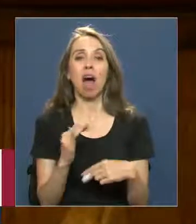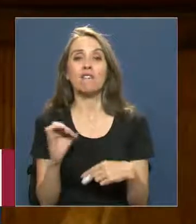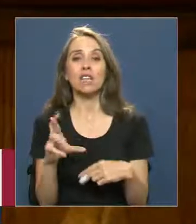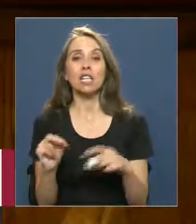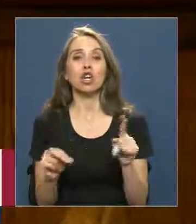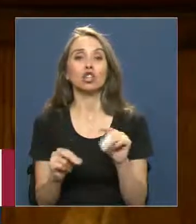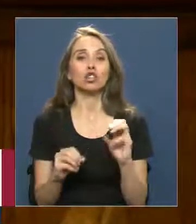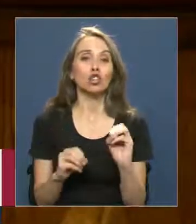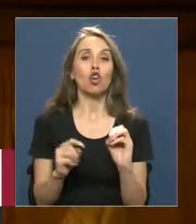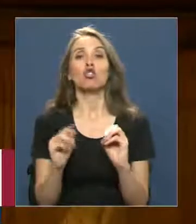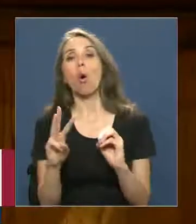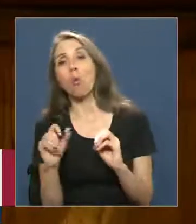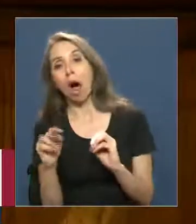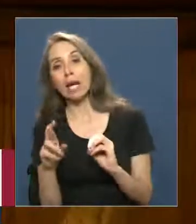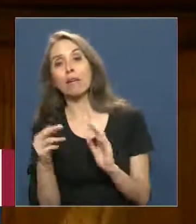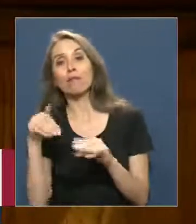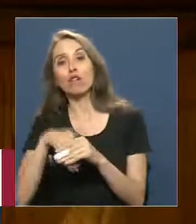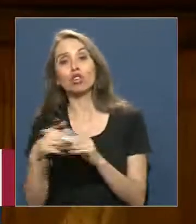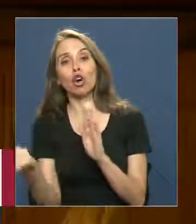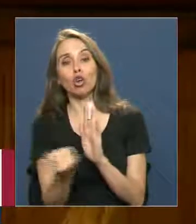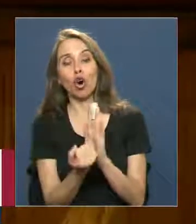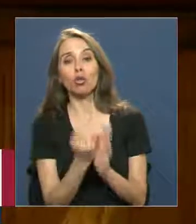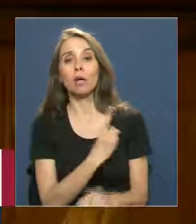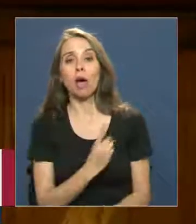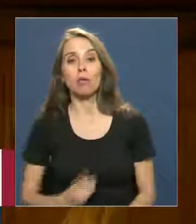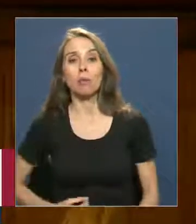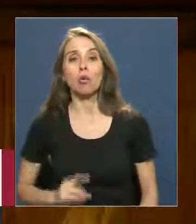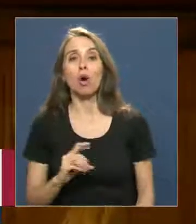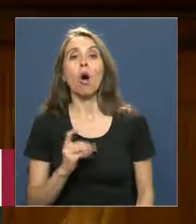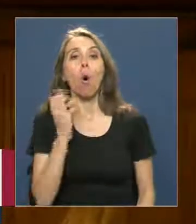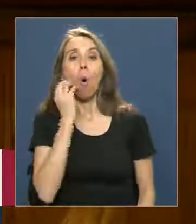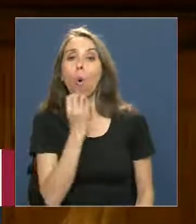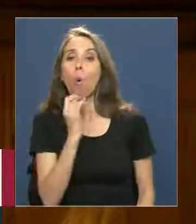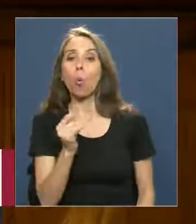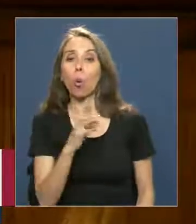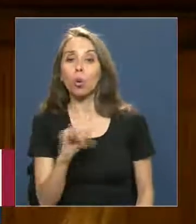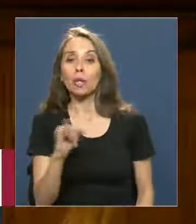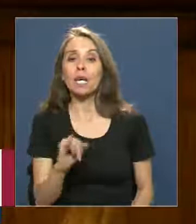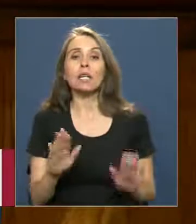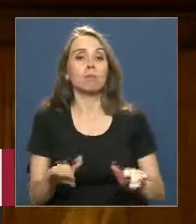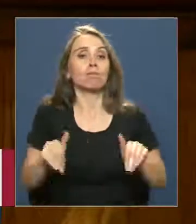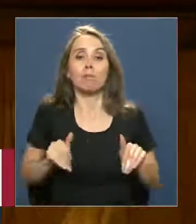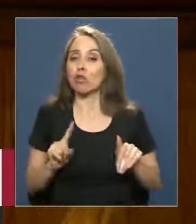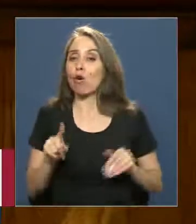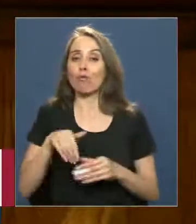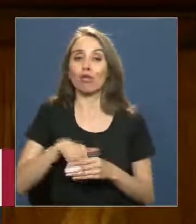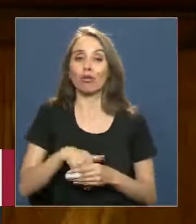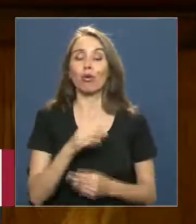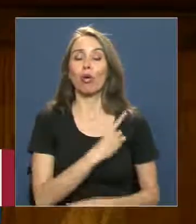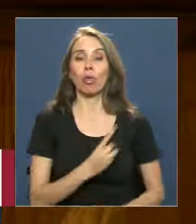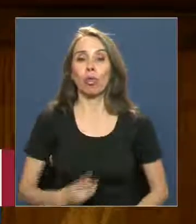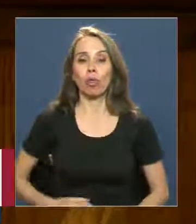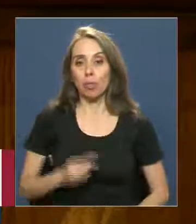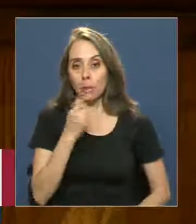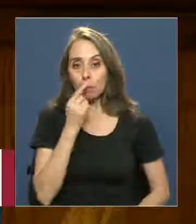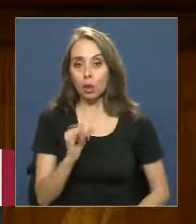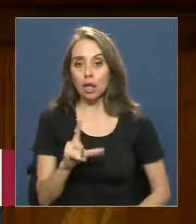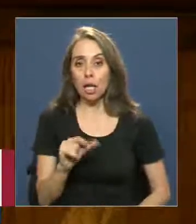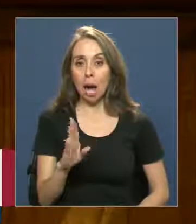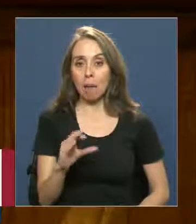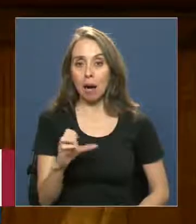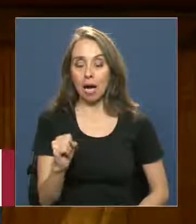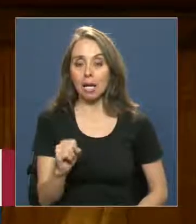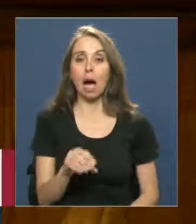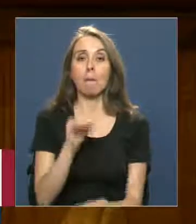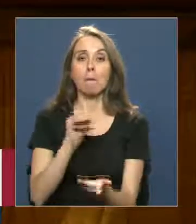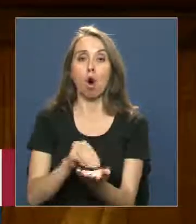Leonardo Soto y Matías Walker. En contra se pronunció el diputado Hugo Gutiérrez, en tanto se abstuvo el diputado señor Marco Ilavaca. Se